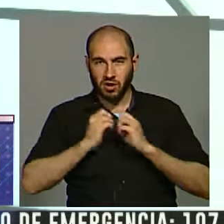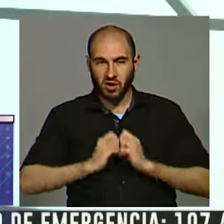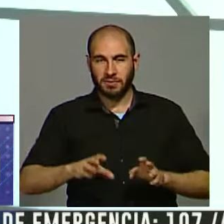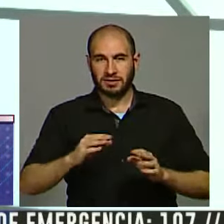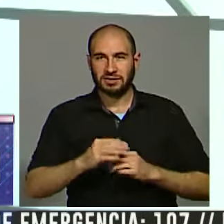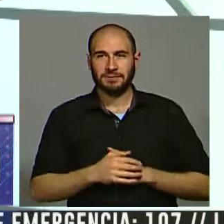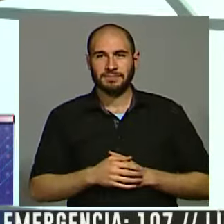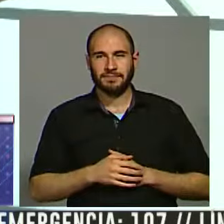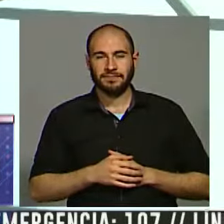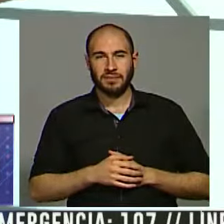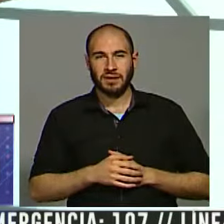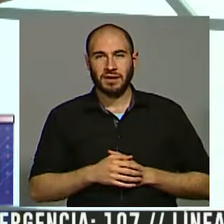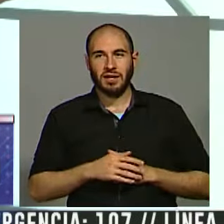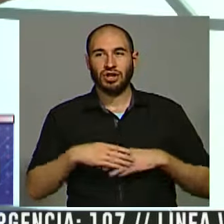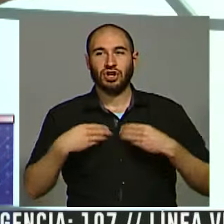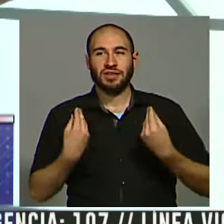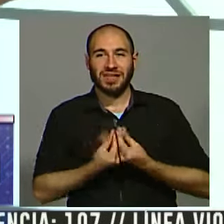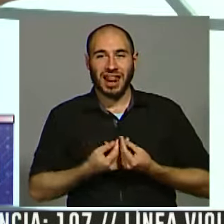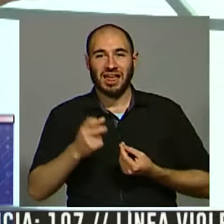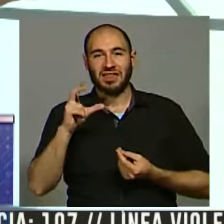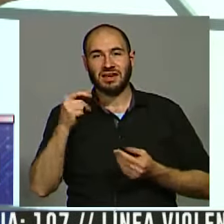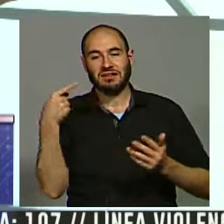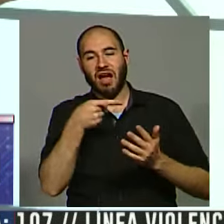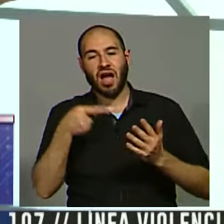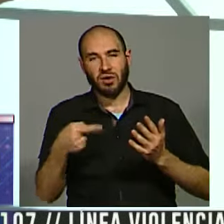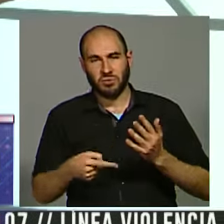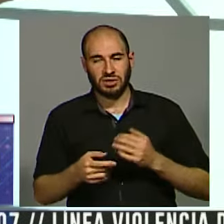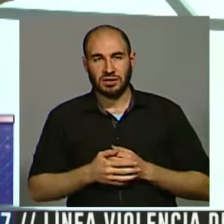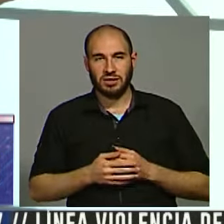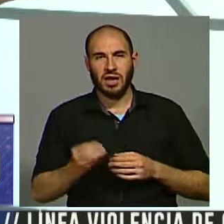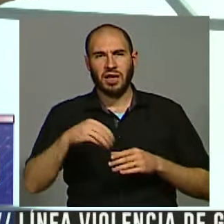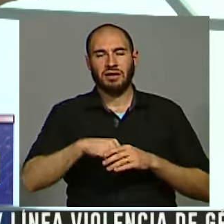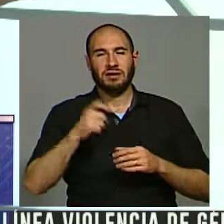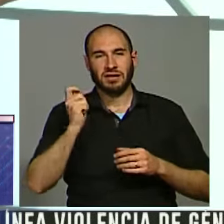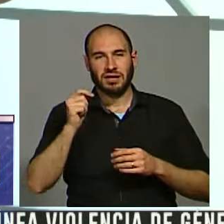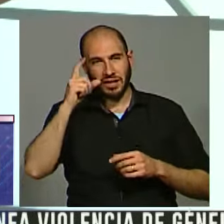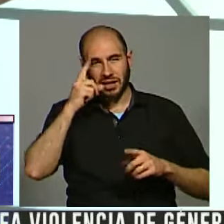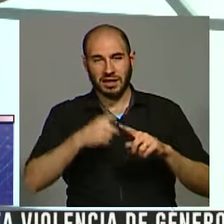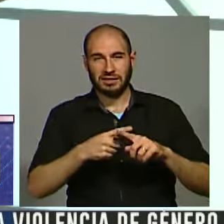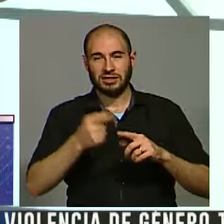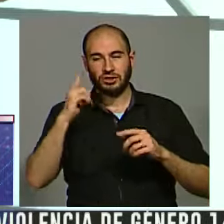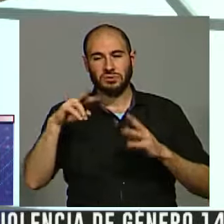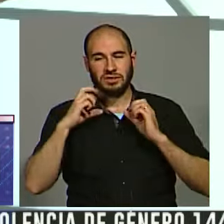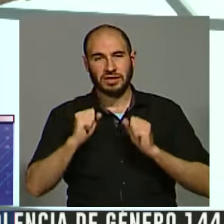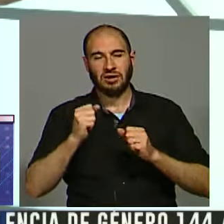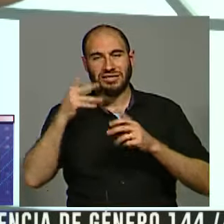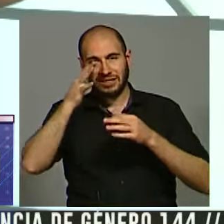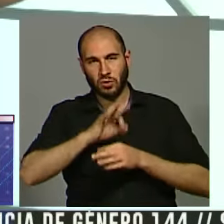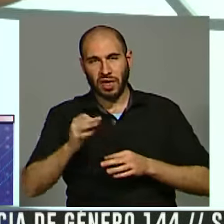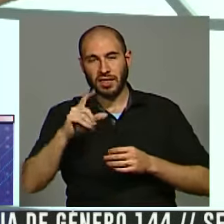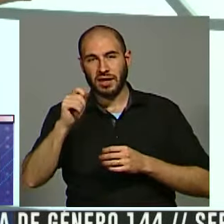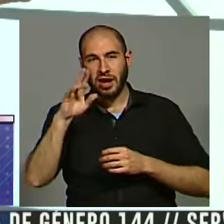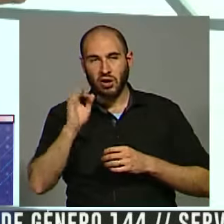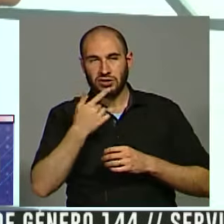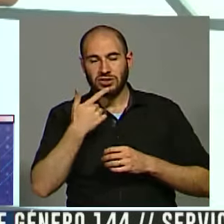cabe agregar con más de 30 imputados y que entre ellos está el ex subsecretario de Seguridad, Carlos